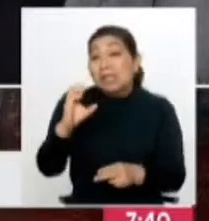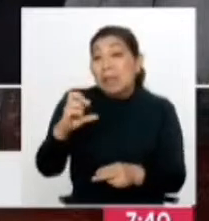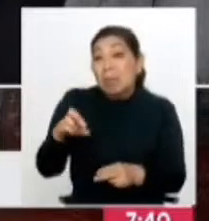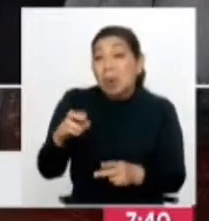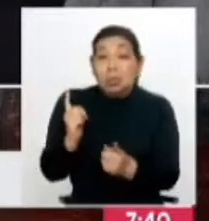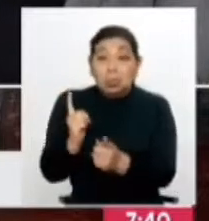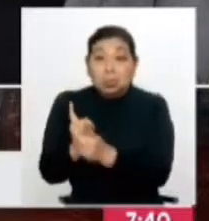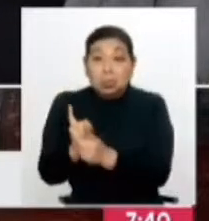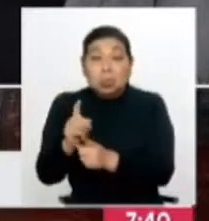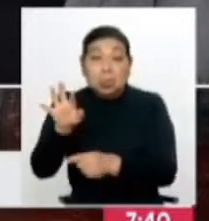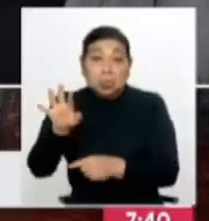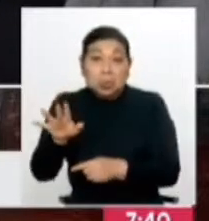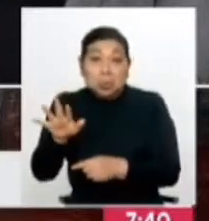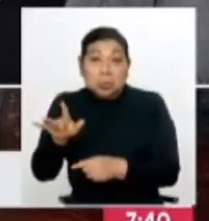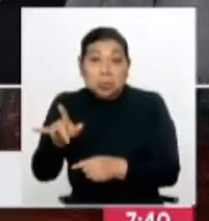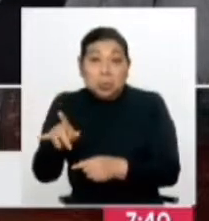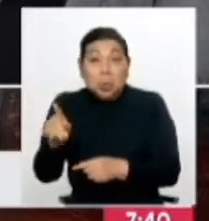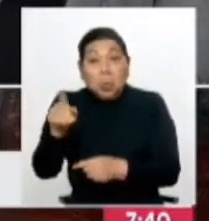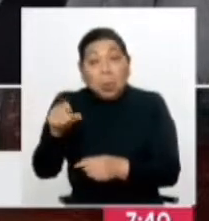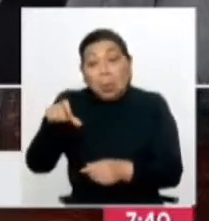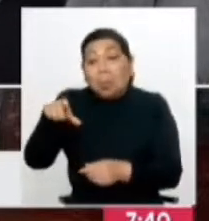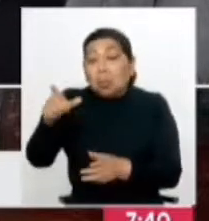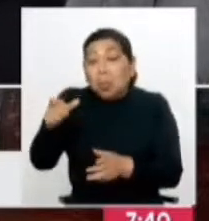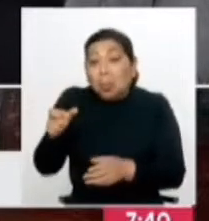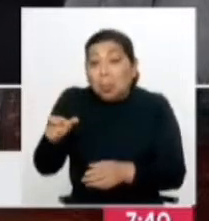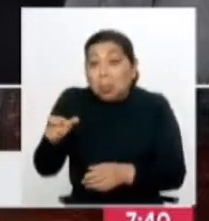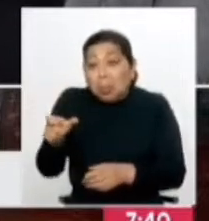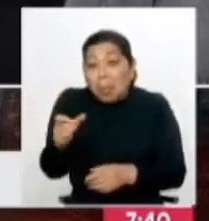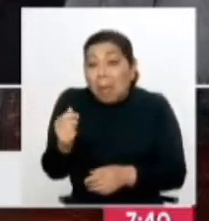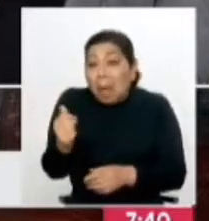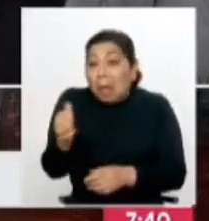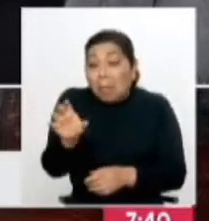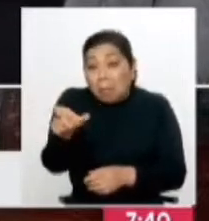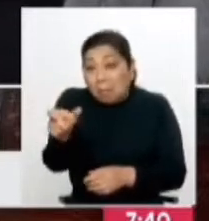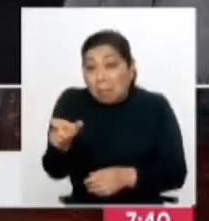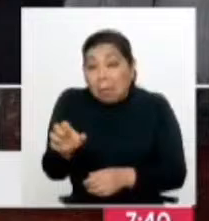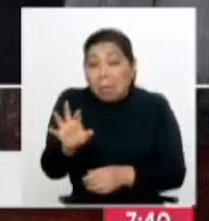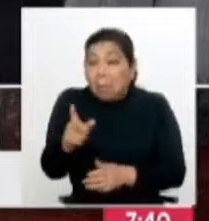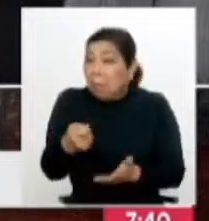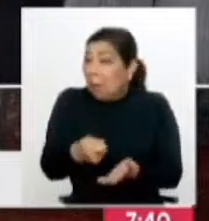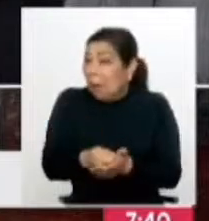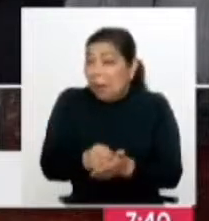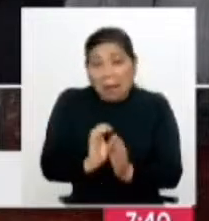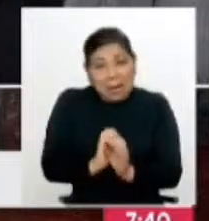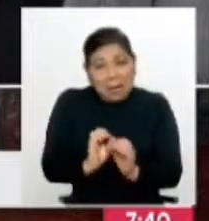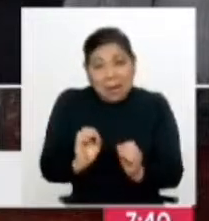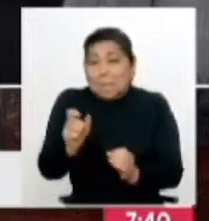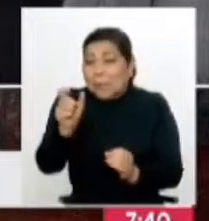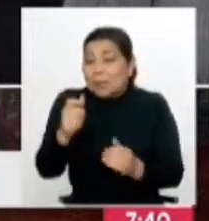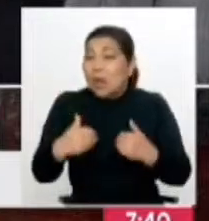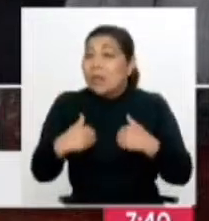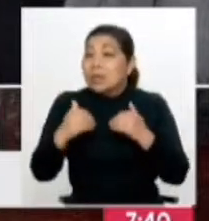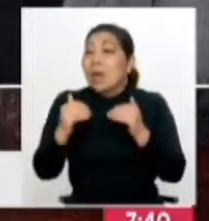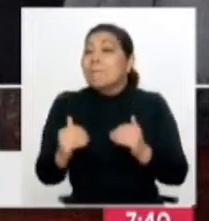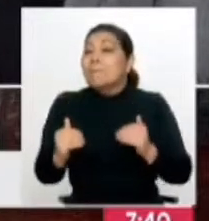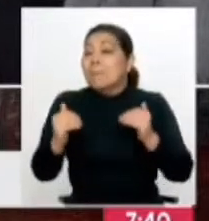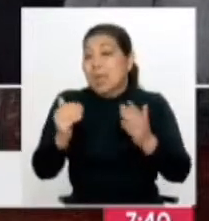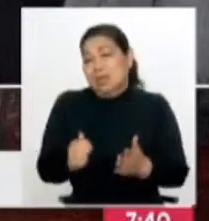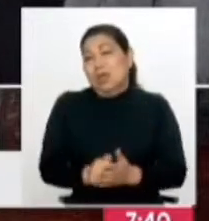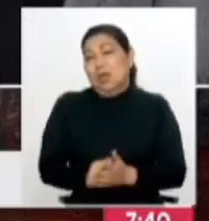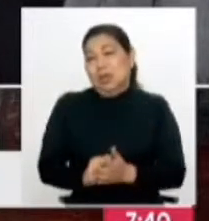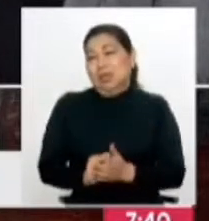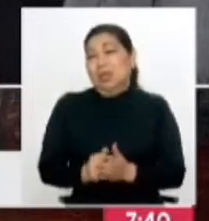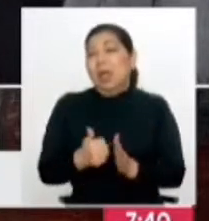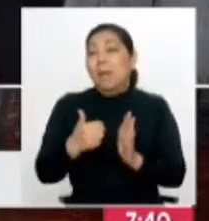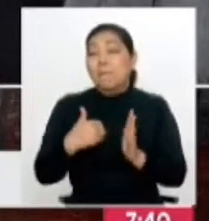puede acercarse al cajero, hacer uso de su tarjeta, excelente, hacer retiros sin costo alguno para las personas mayores, excelente,